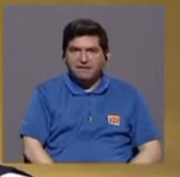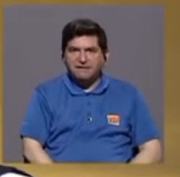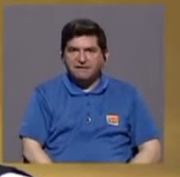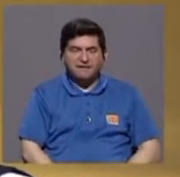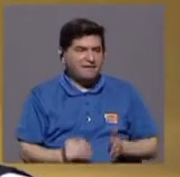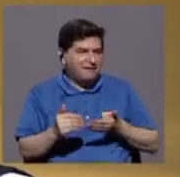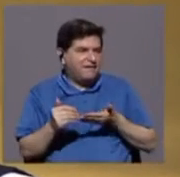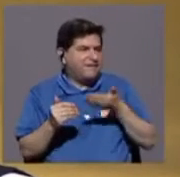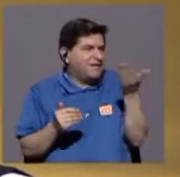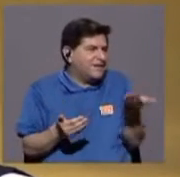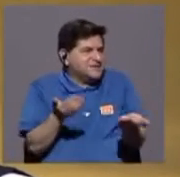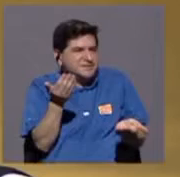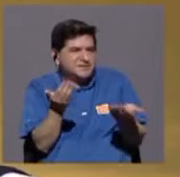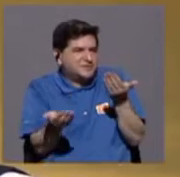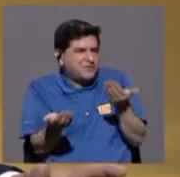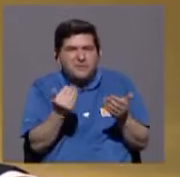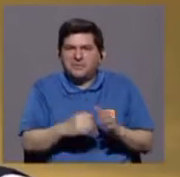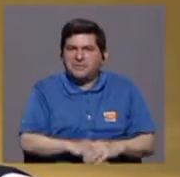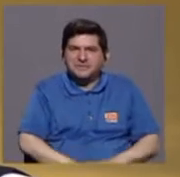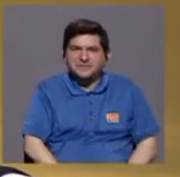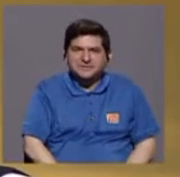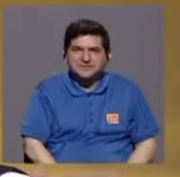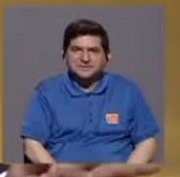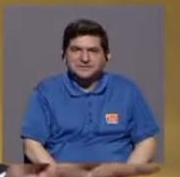las cosas que, los bienes,